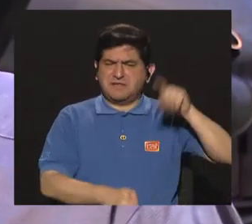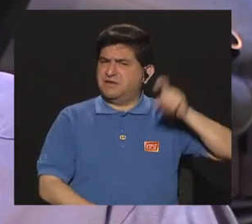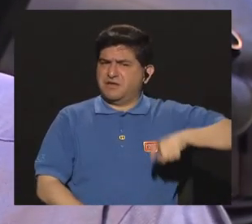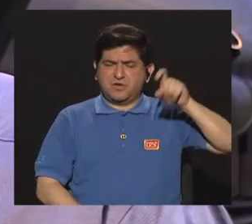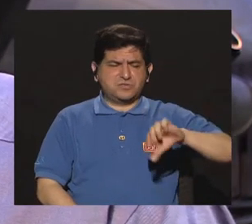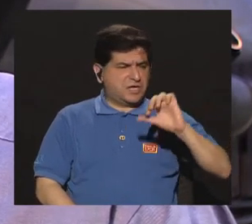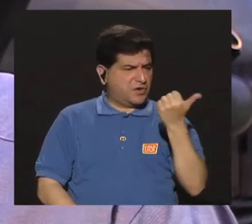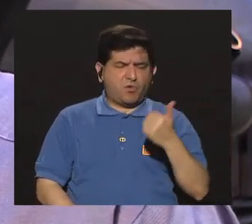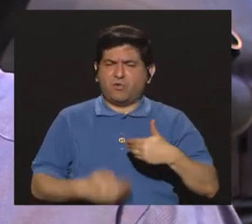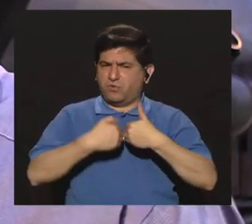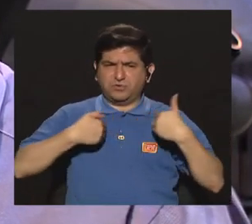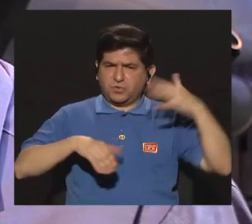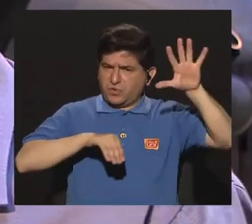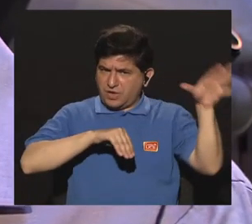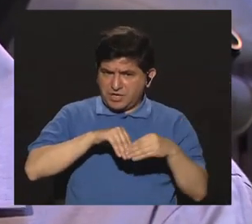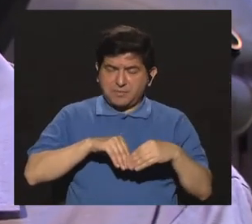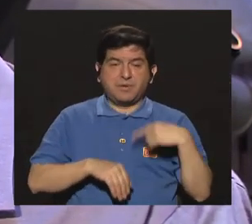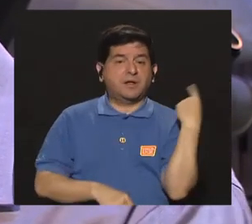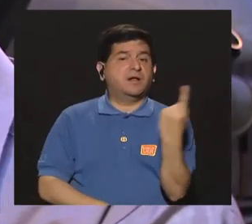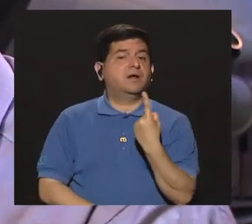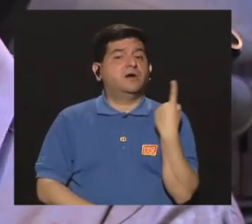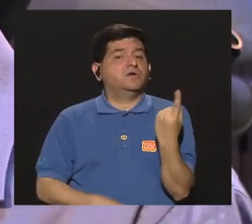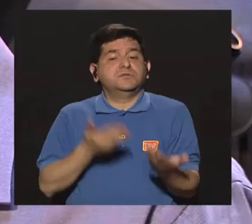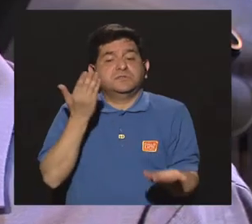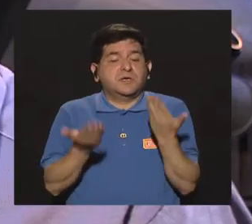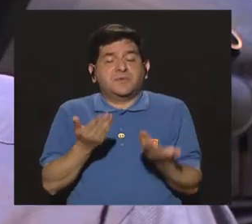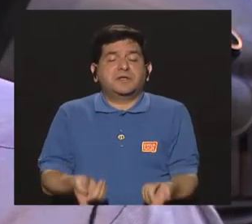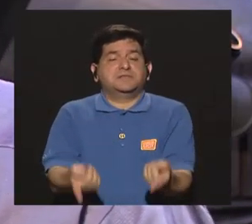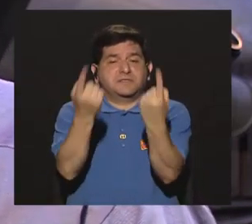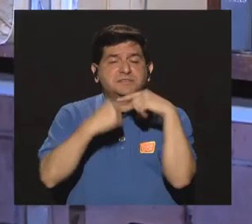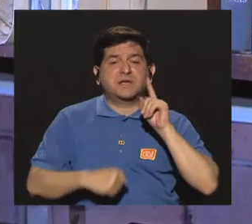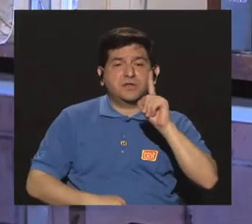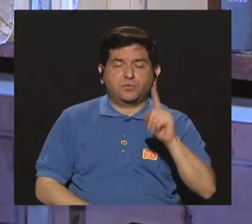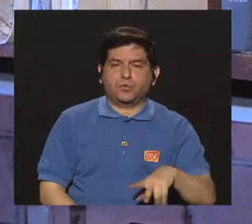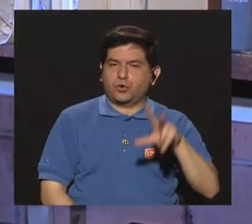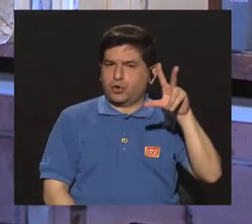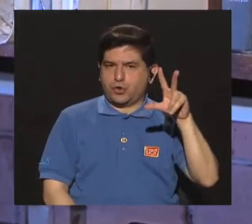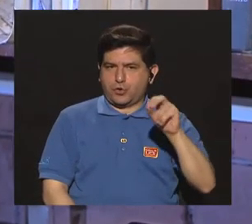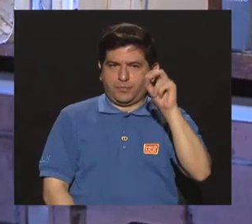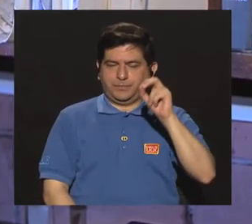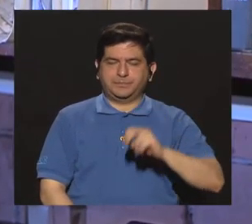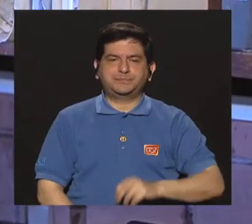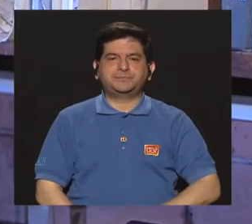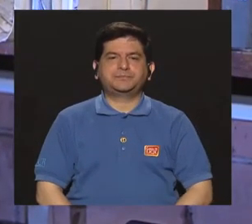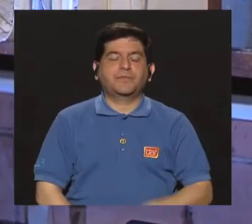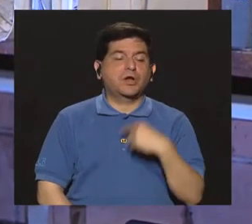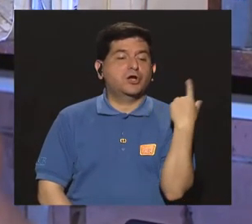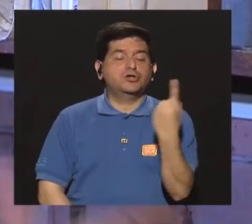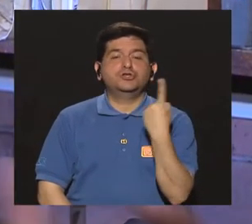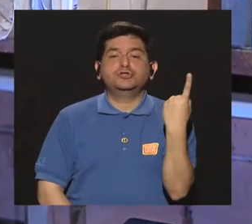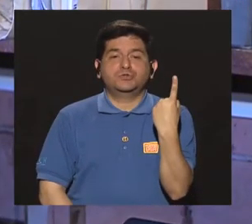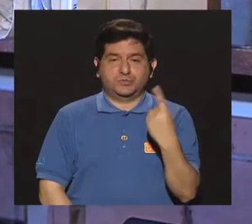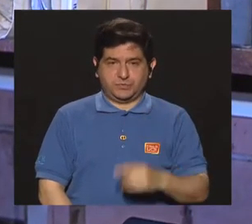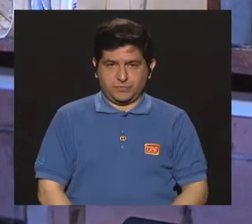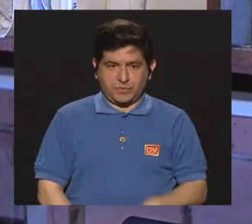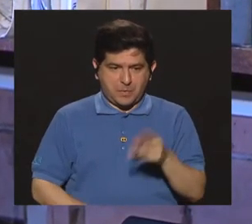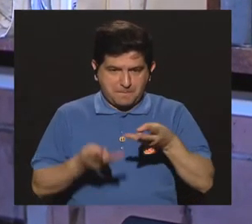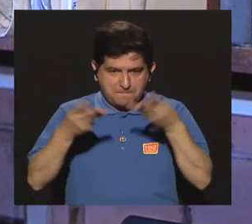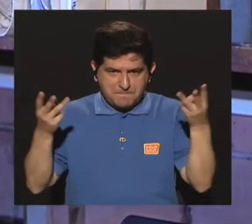otro espécimen adicional o siempre van a traer un ejemplar y solamente si es